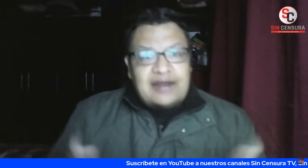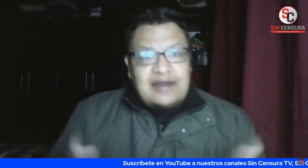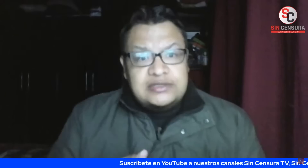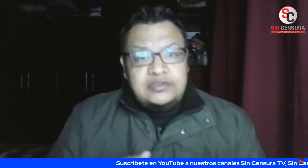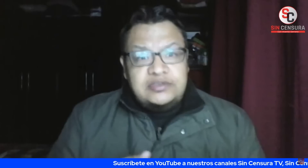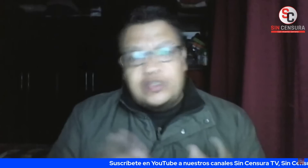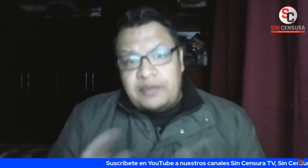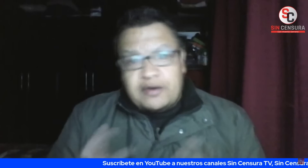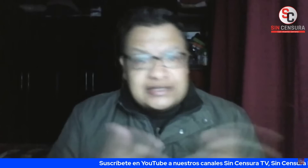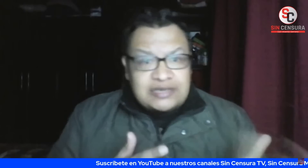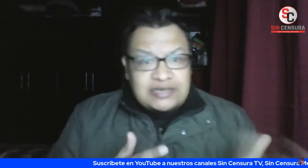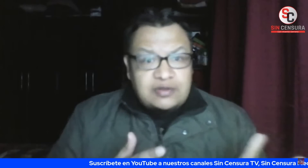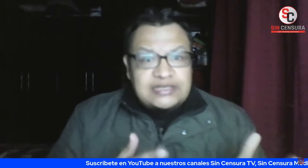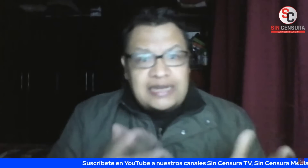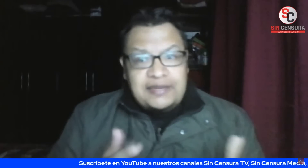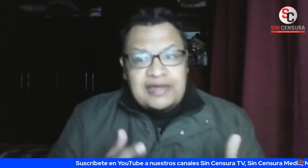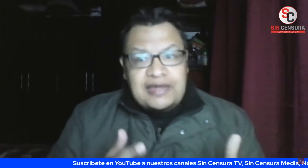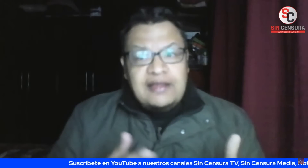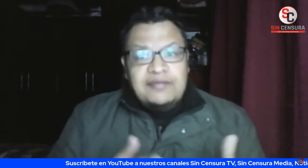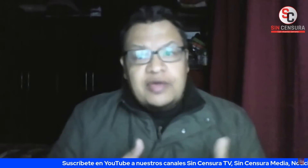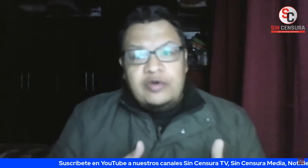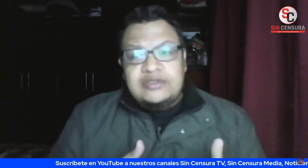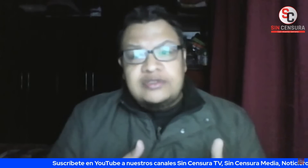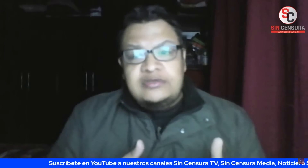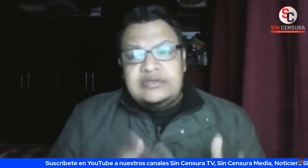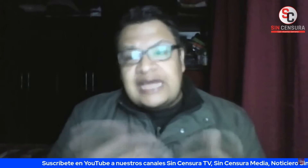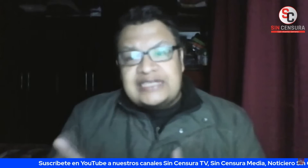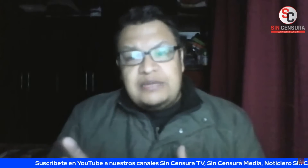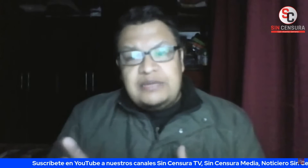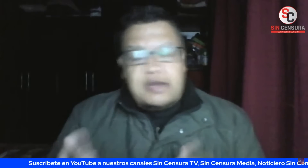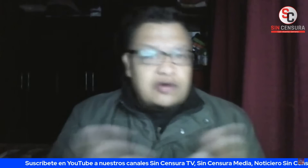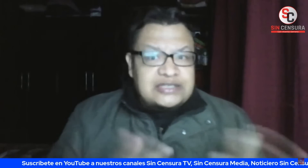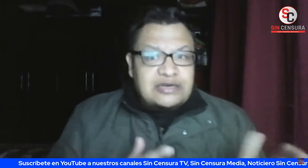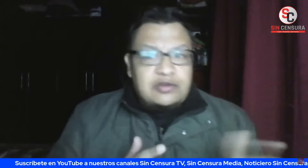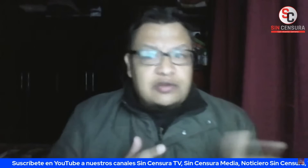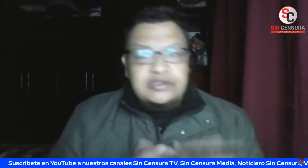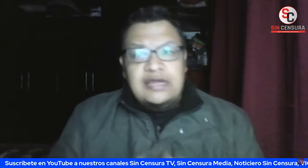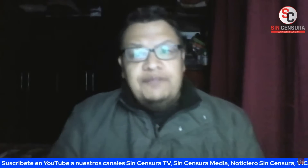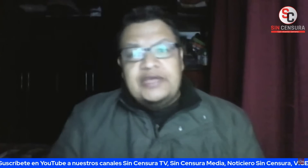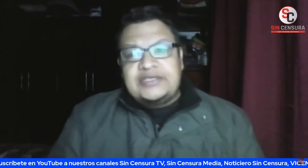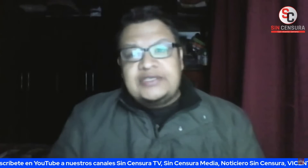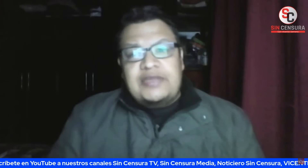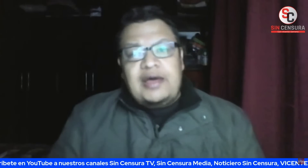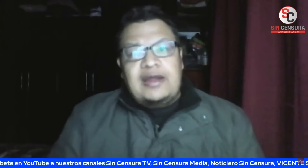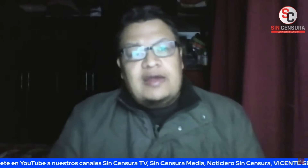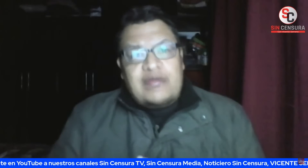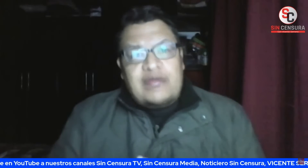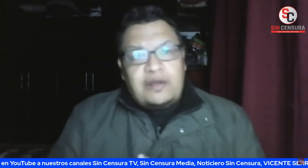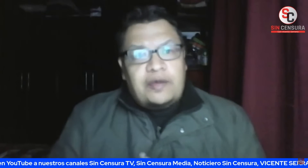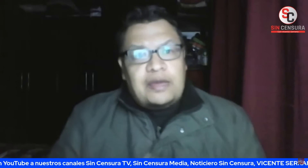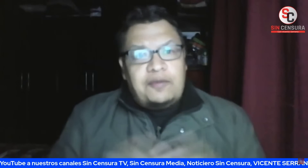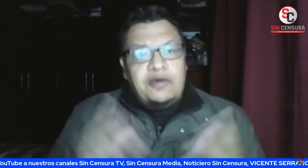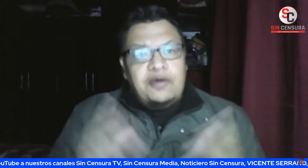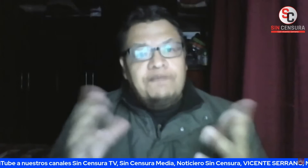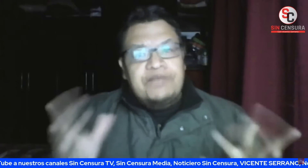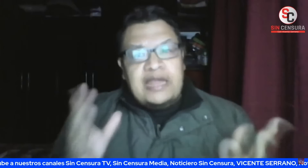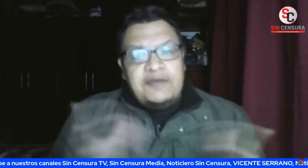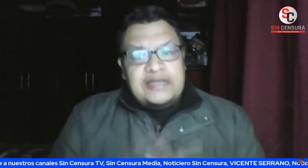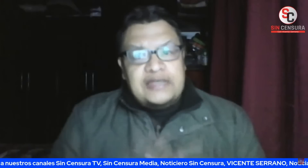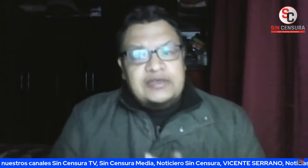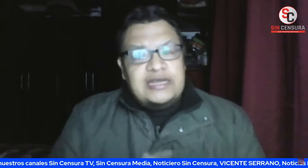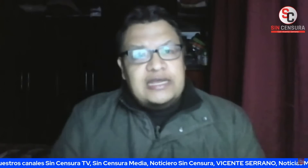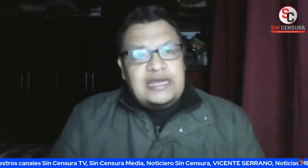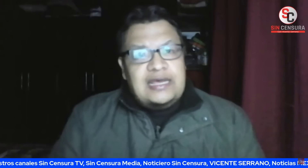que unos son mejores que otros en la vida, que unos nacen mejores que otros. De hecho, estaba recordando, por ejemplo,